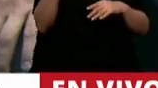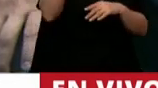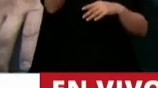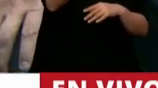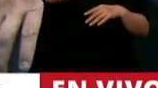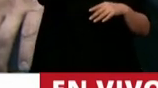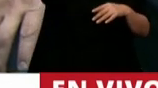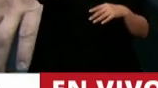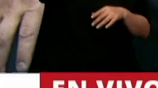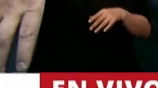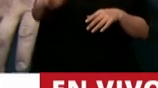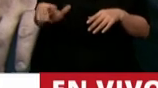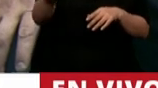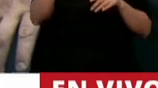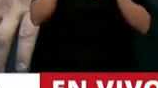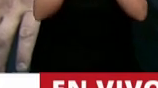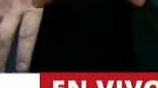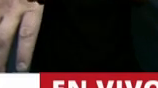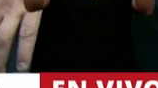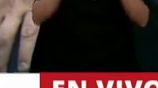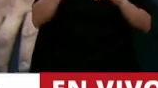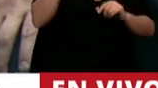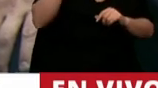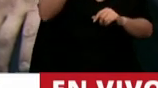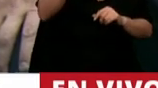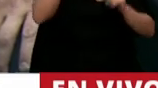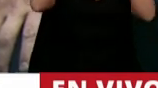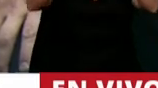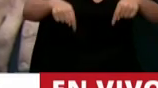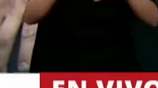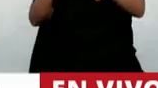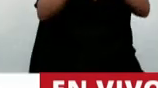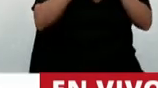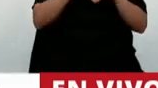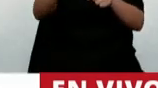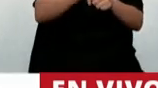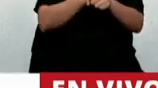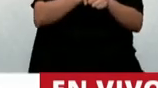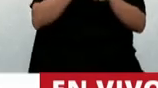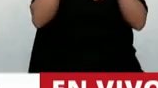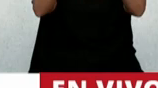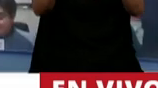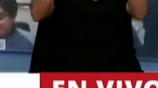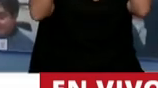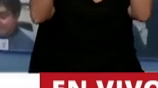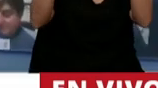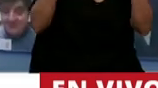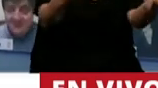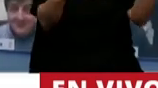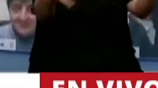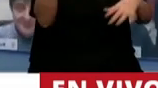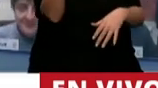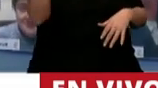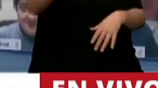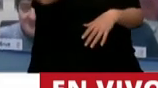denuncie al que filtró su teléfono y para esta sanción. Nico, son las 5 de la mañana,